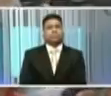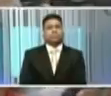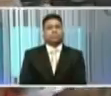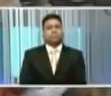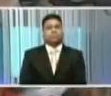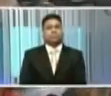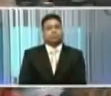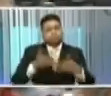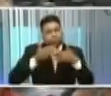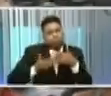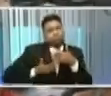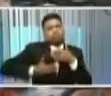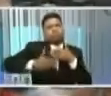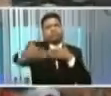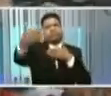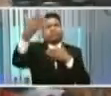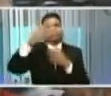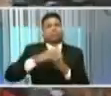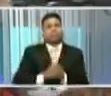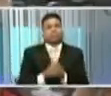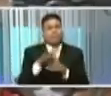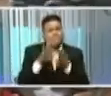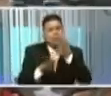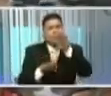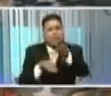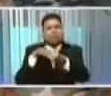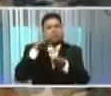Seguiremos avanzando.